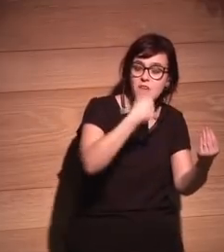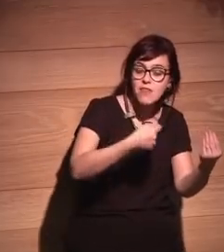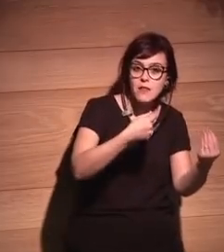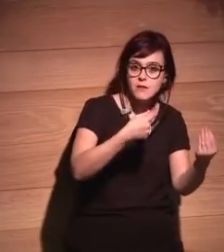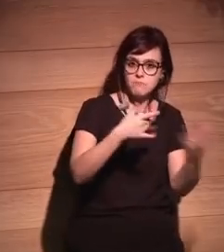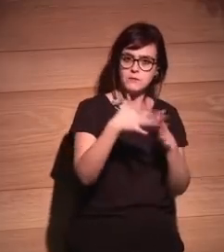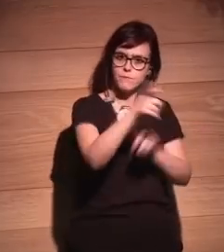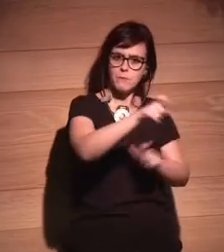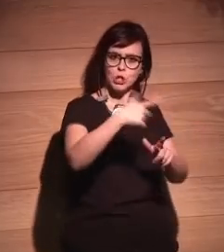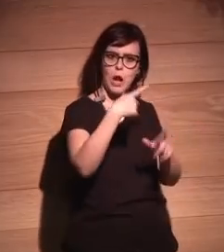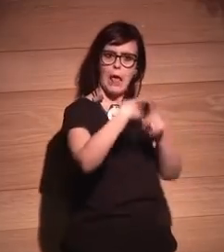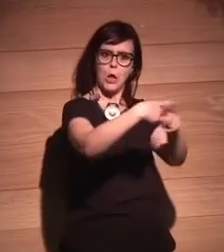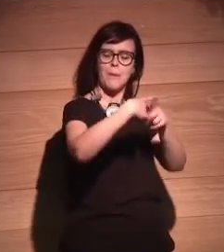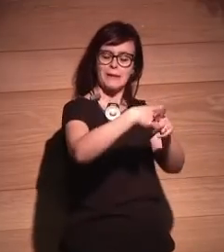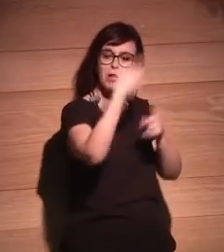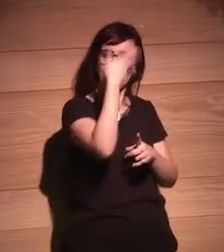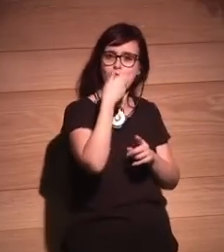con el pueblo.